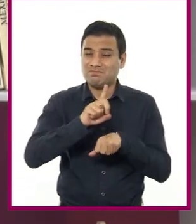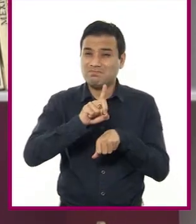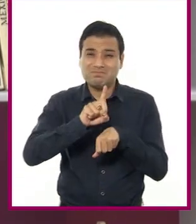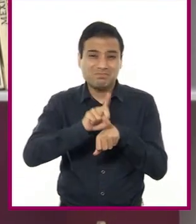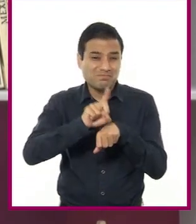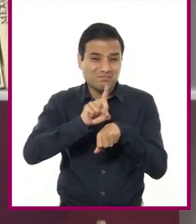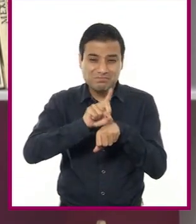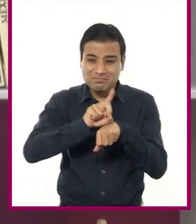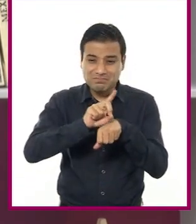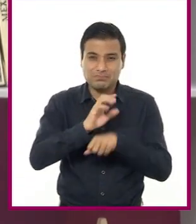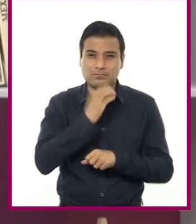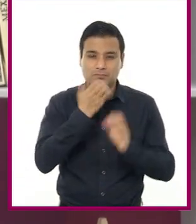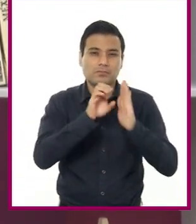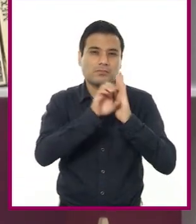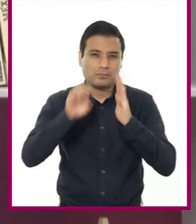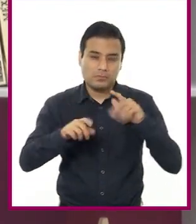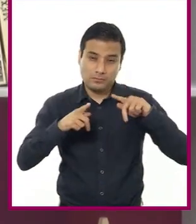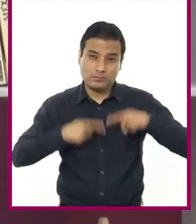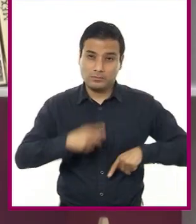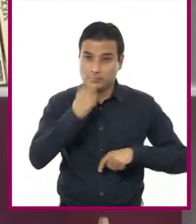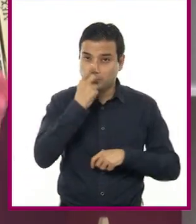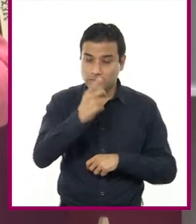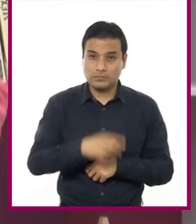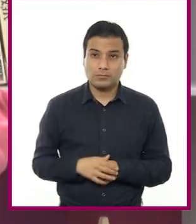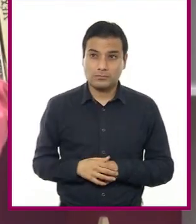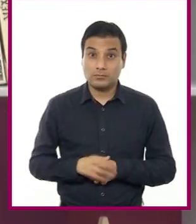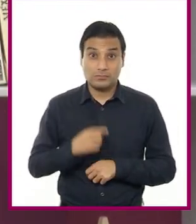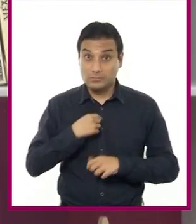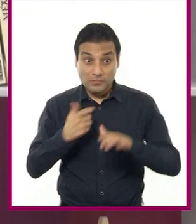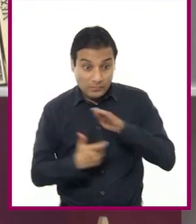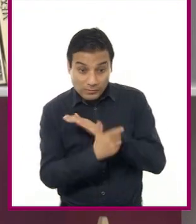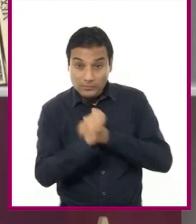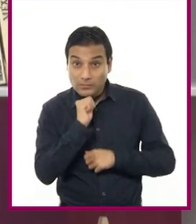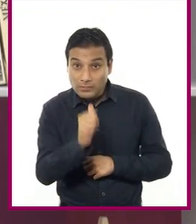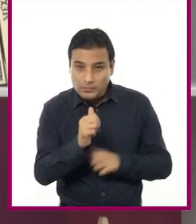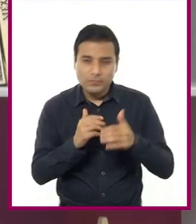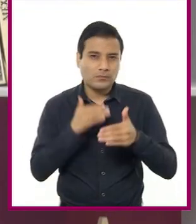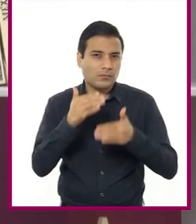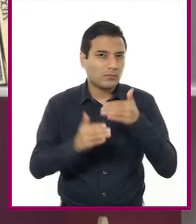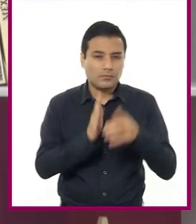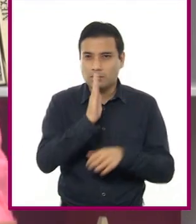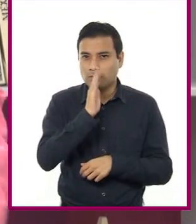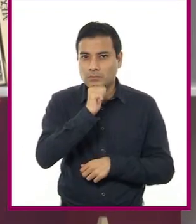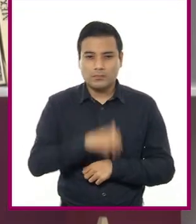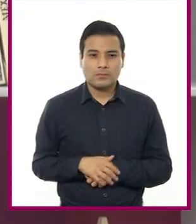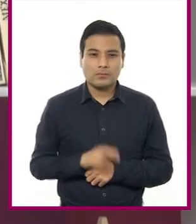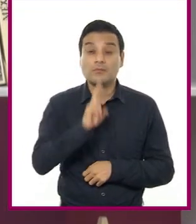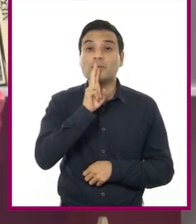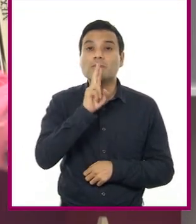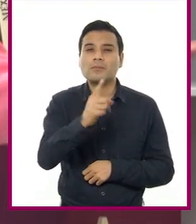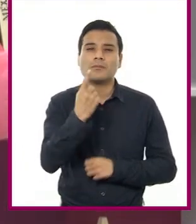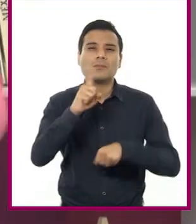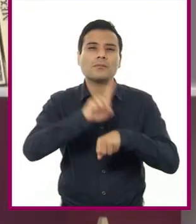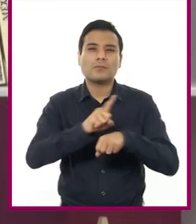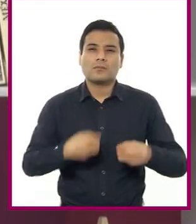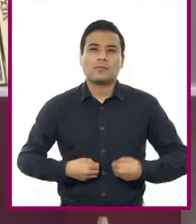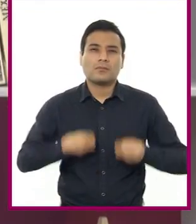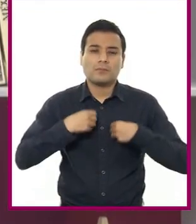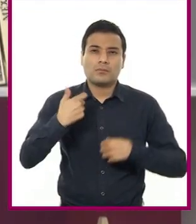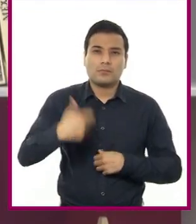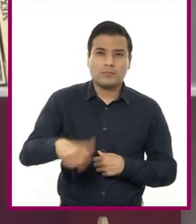expresamos con frases como: el que no tranza, no avanza. Mejor vivir un día rico que 100